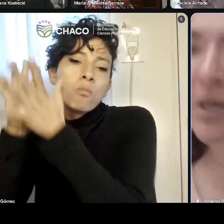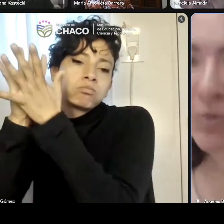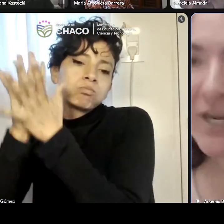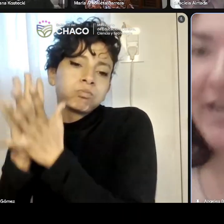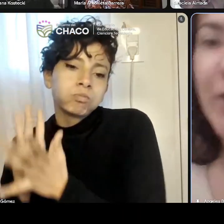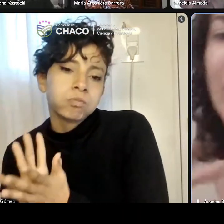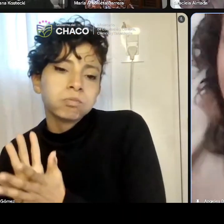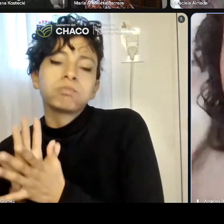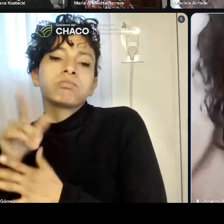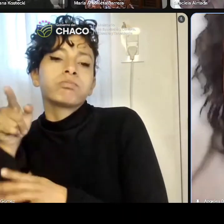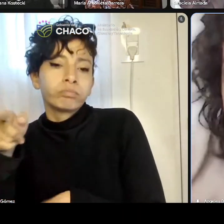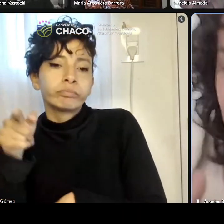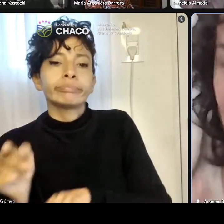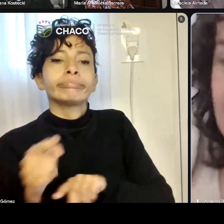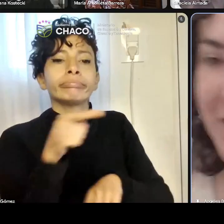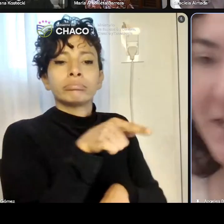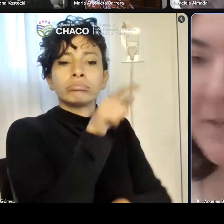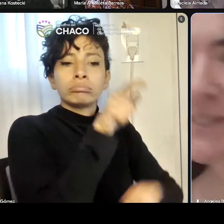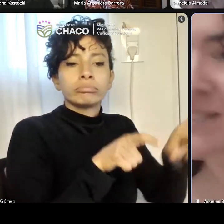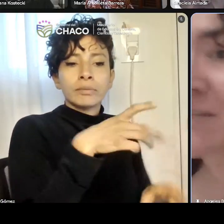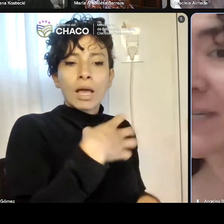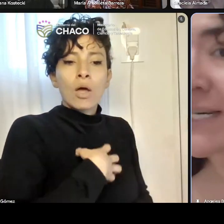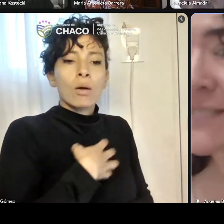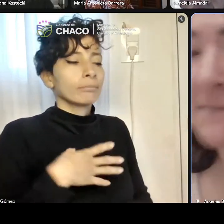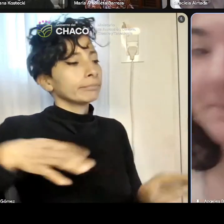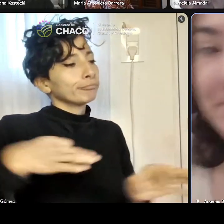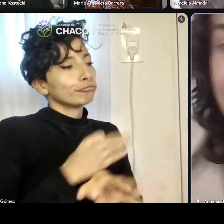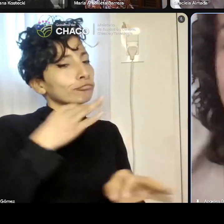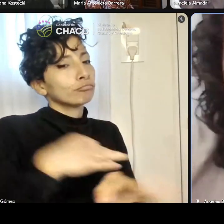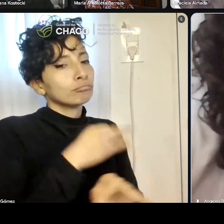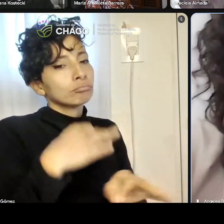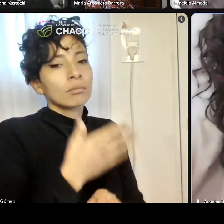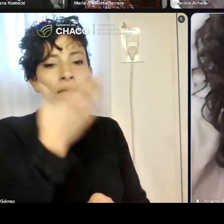este vocabulario en situaciones específicas?